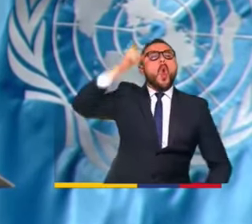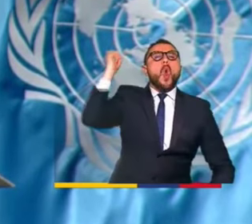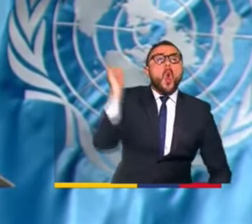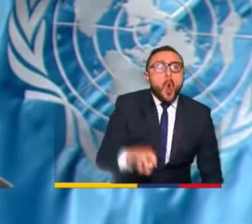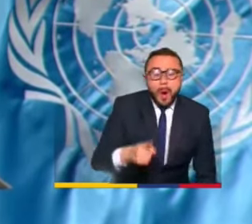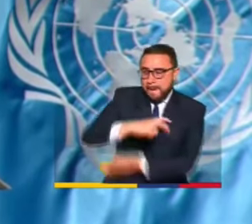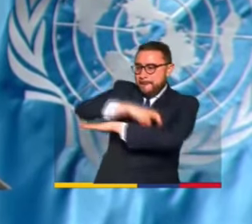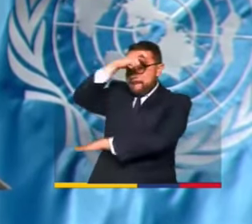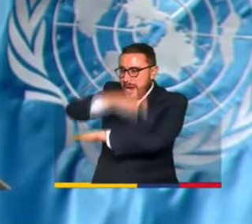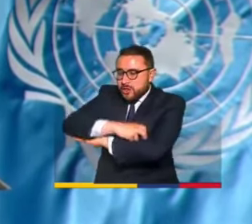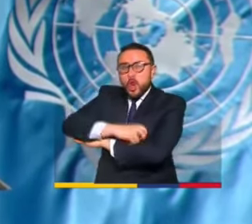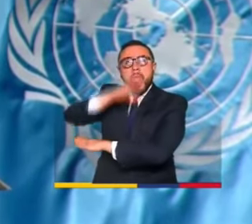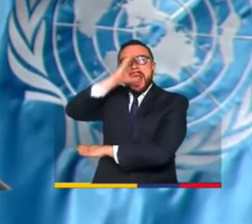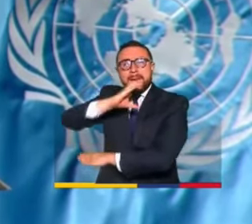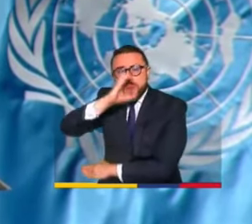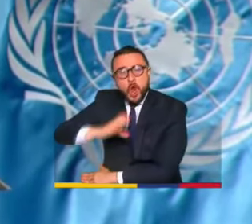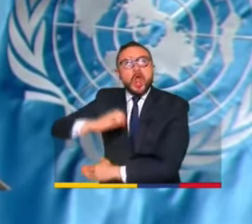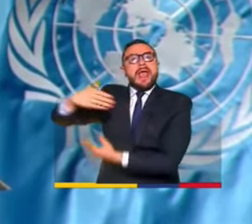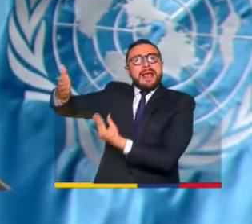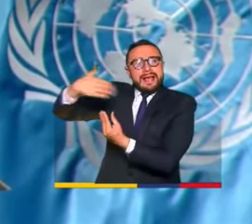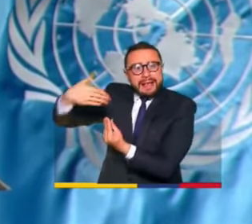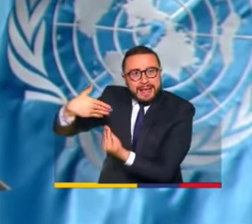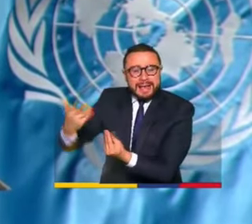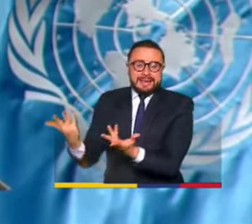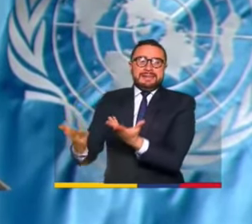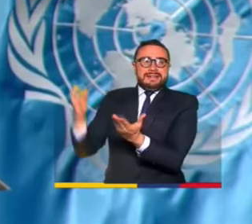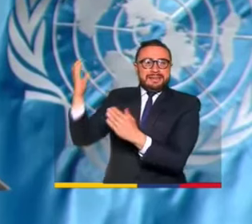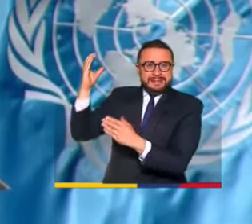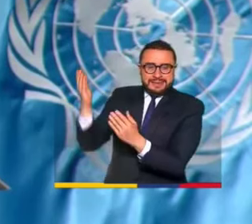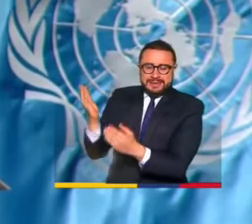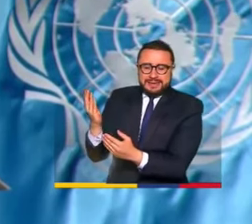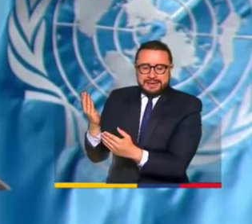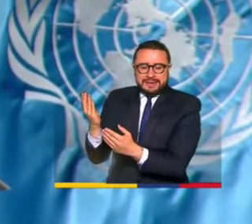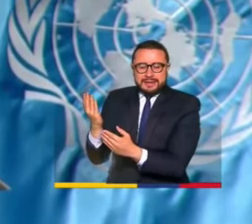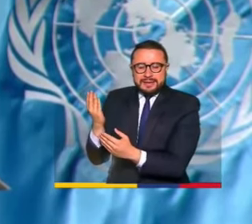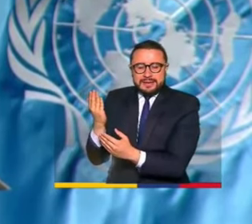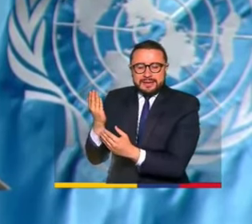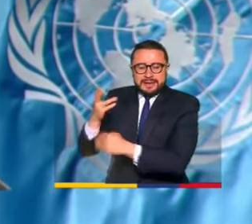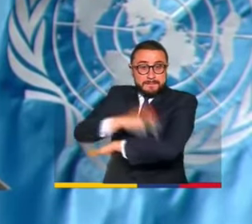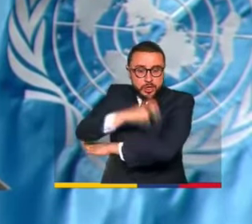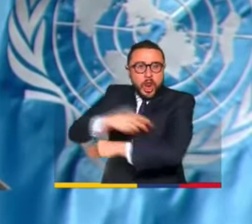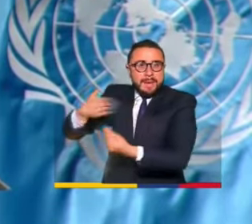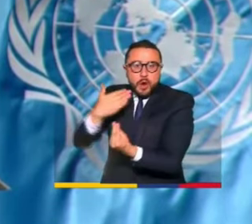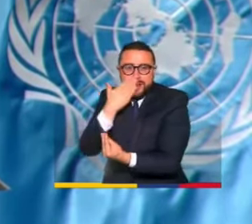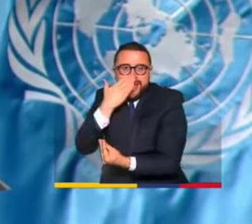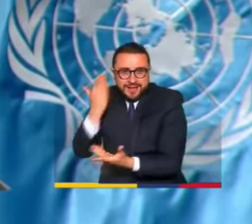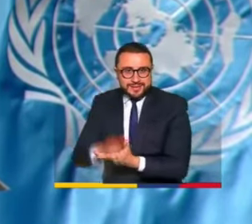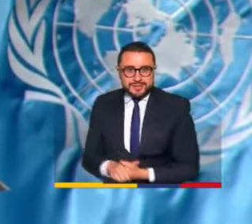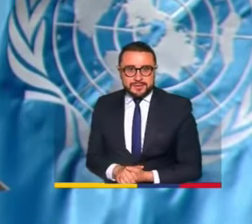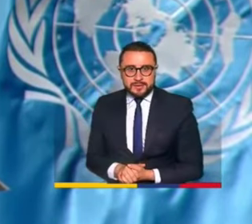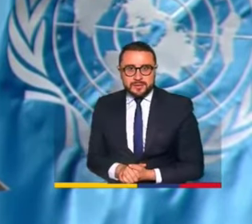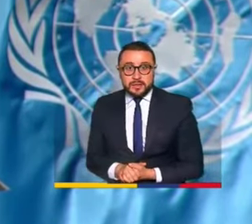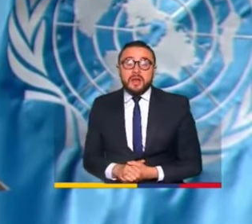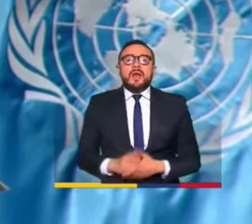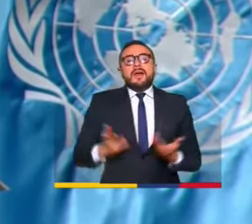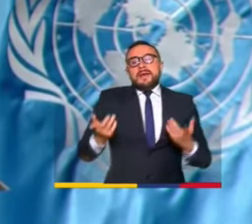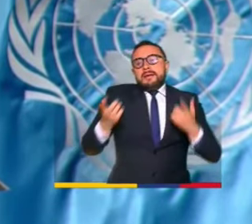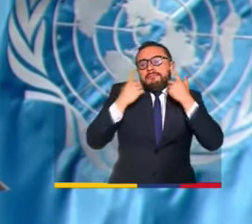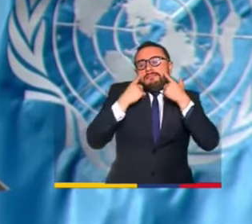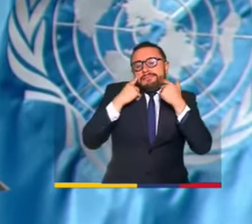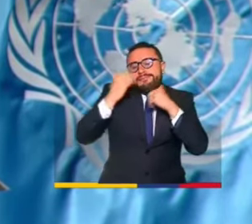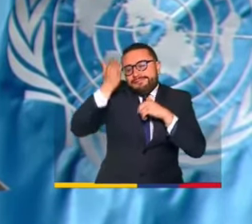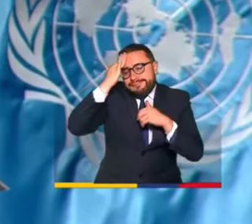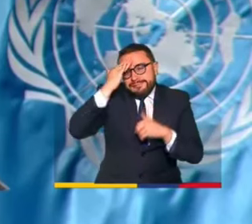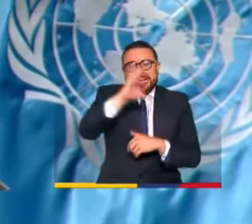gas. El carbono, que paradójicamente es también el elemento químico fundamental de lo